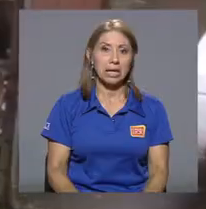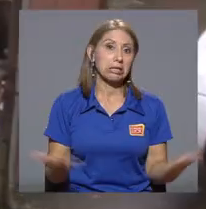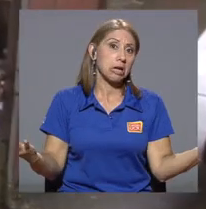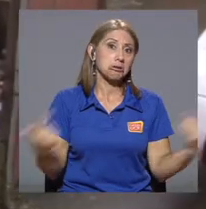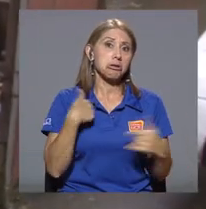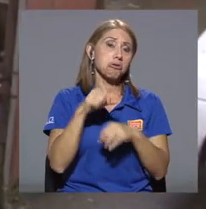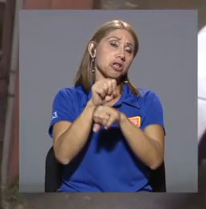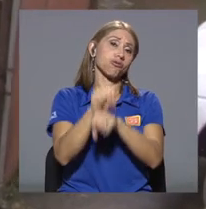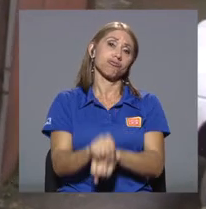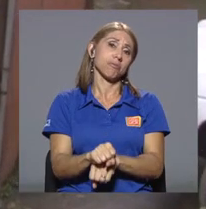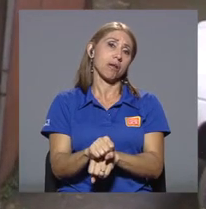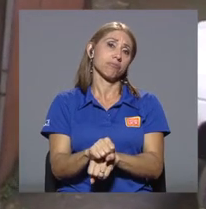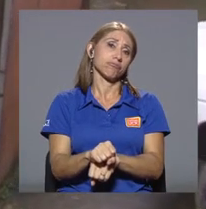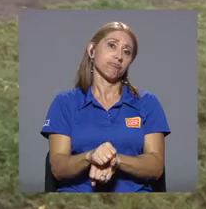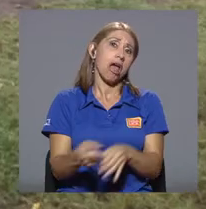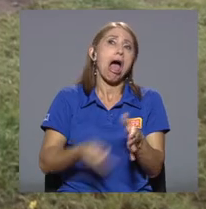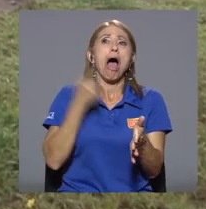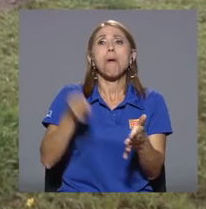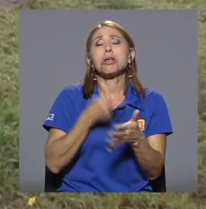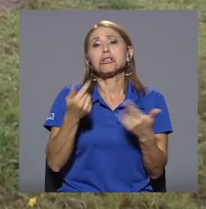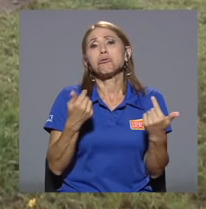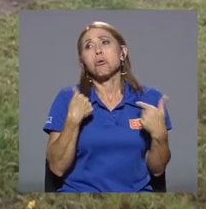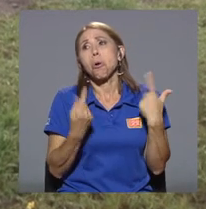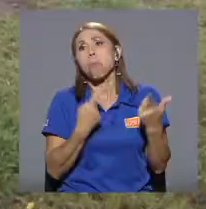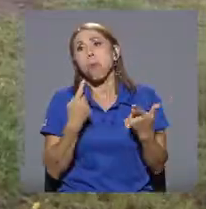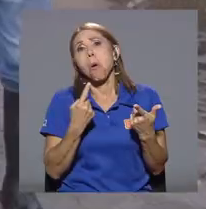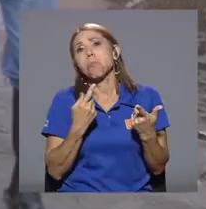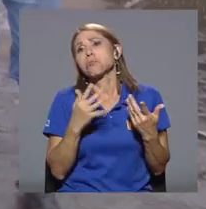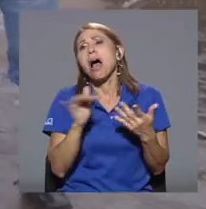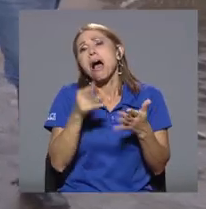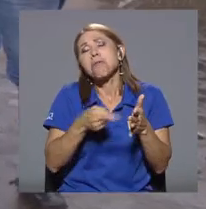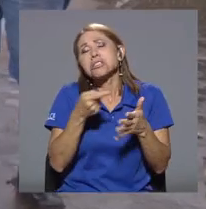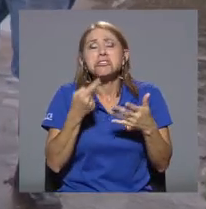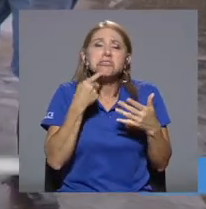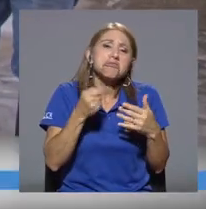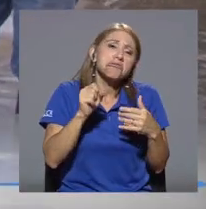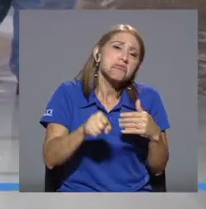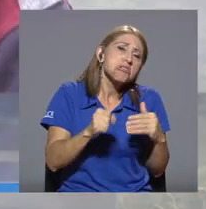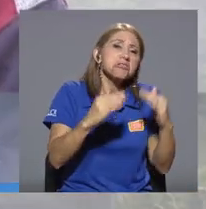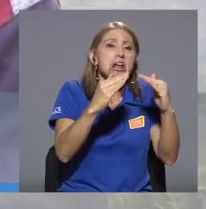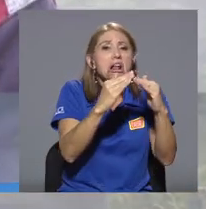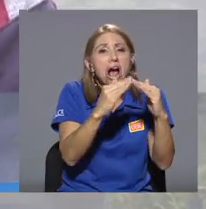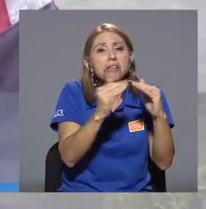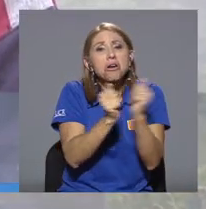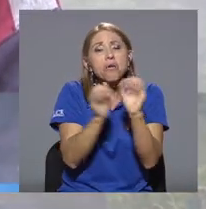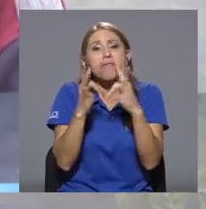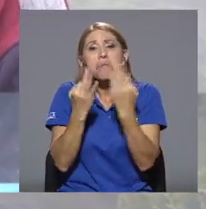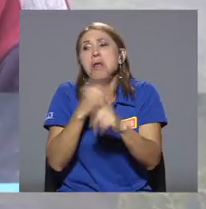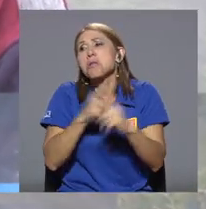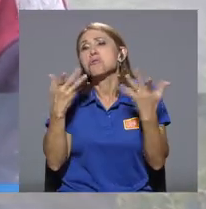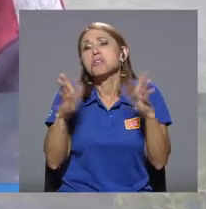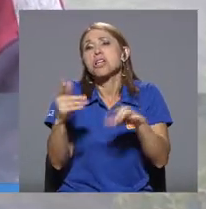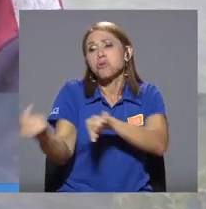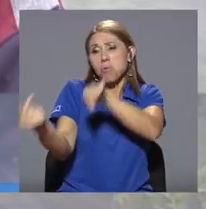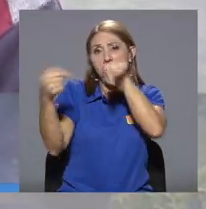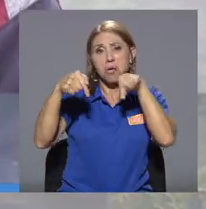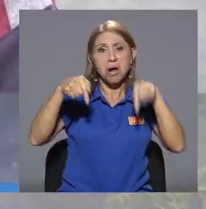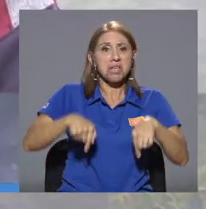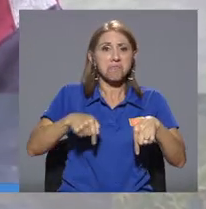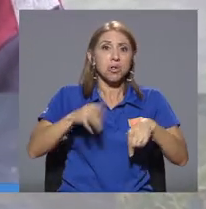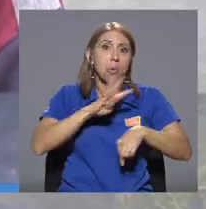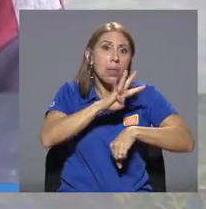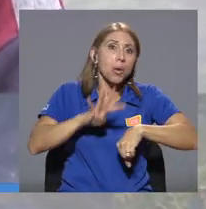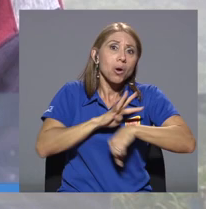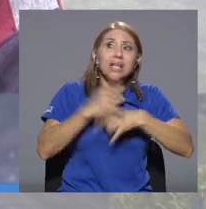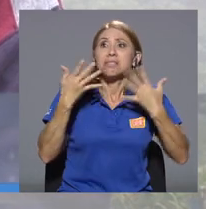No, es que ya uno está acostumbrado, sí, uno. En vez de la uno ganilla ya como decir, voy a cambiar la casa con la familia y que esto y que el otro. Y, pero ya estoy por venir aquí, que sean 4 horas, ya se le fue